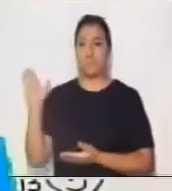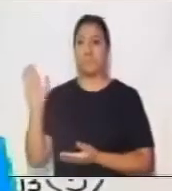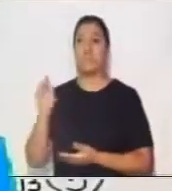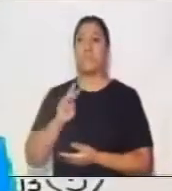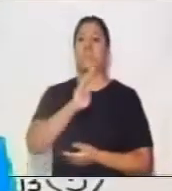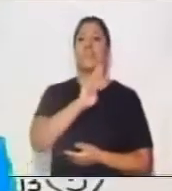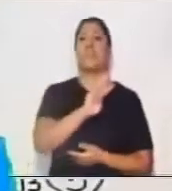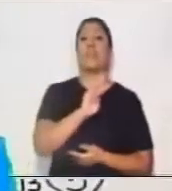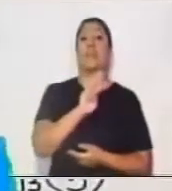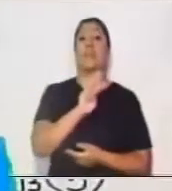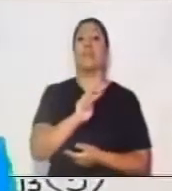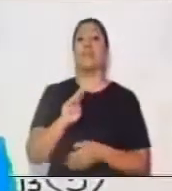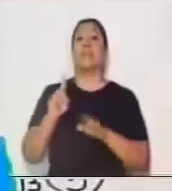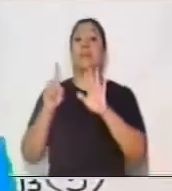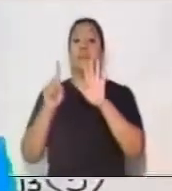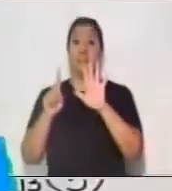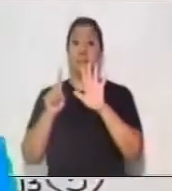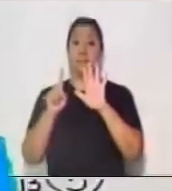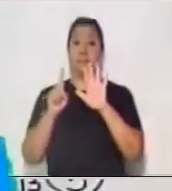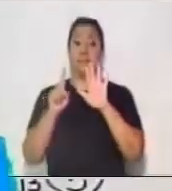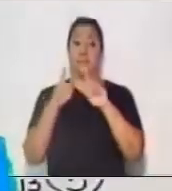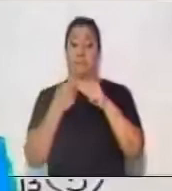¡No!